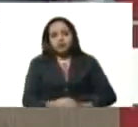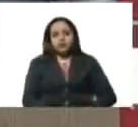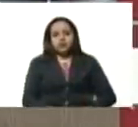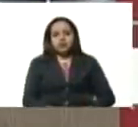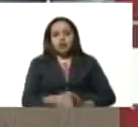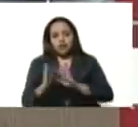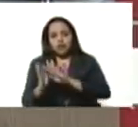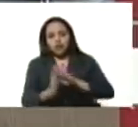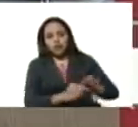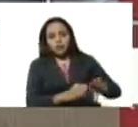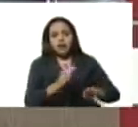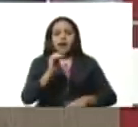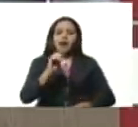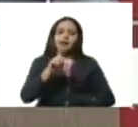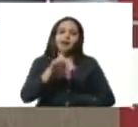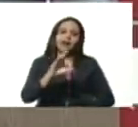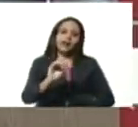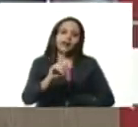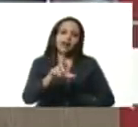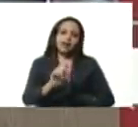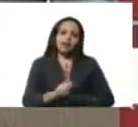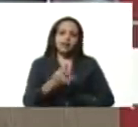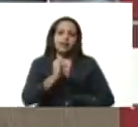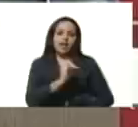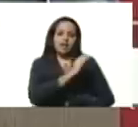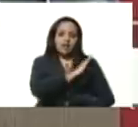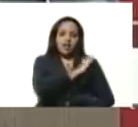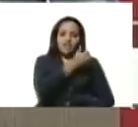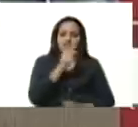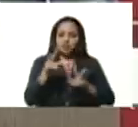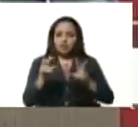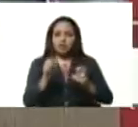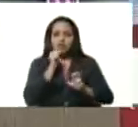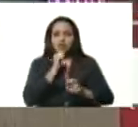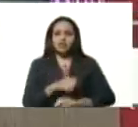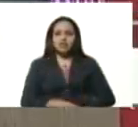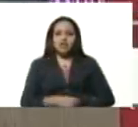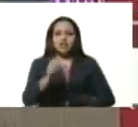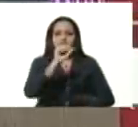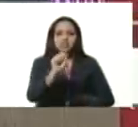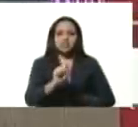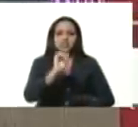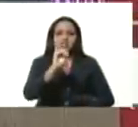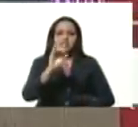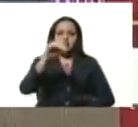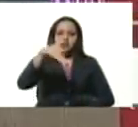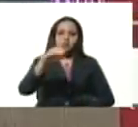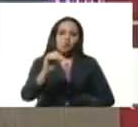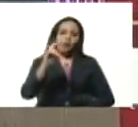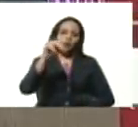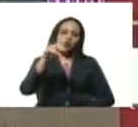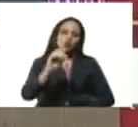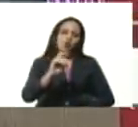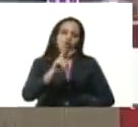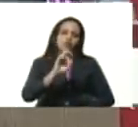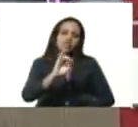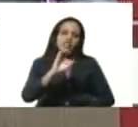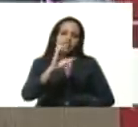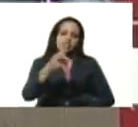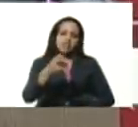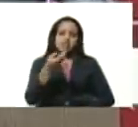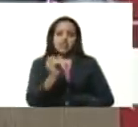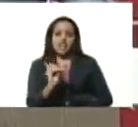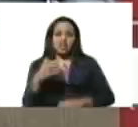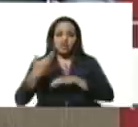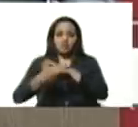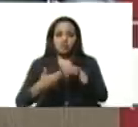Cliver Alcalá y ponen en la jefatura de la operación a Iván Simonovic, lo que generó un tremendo roce